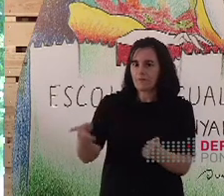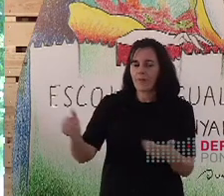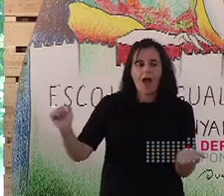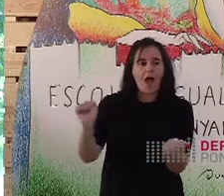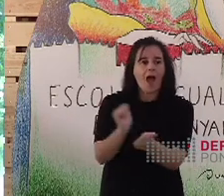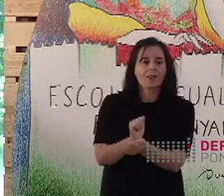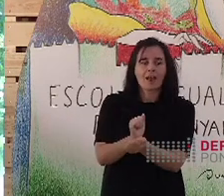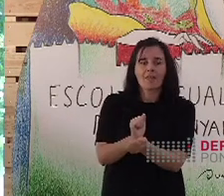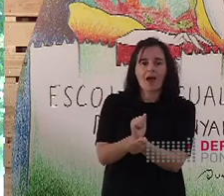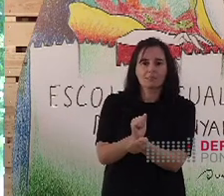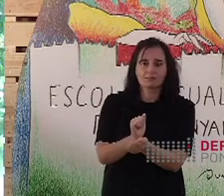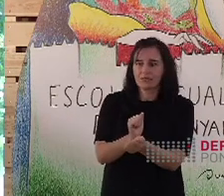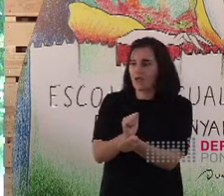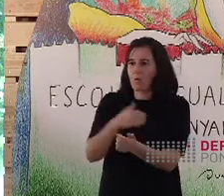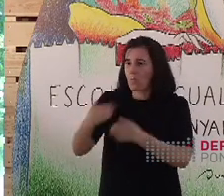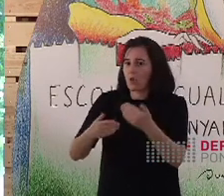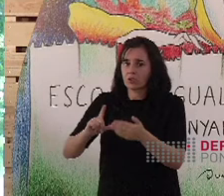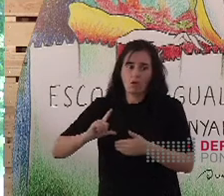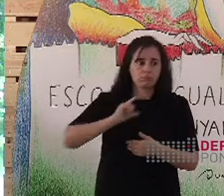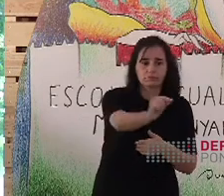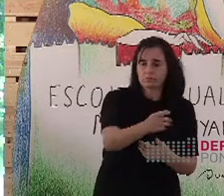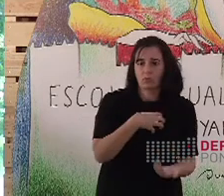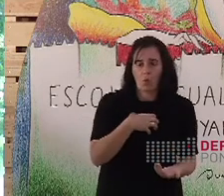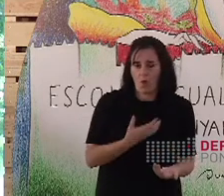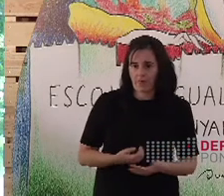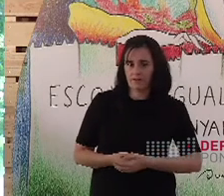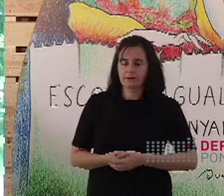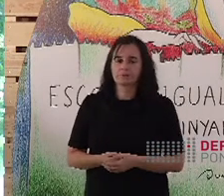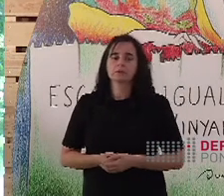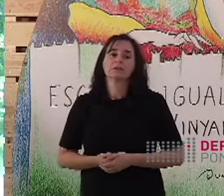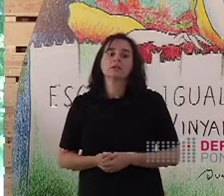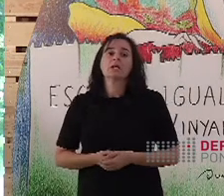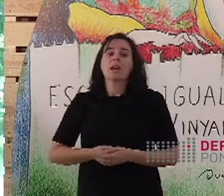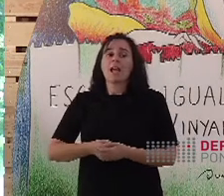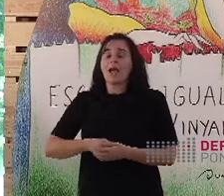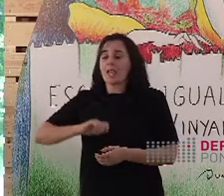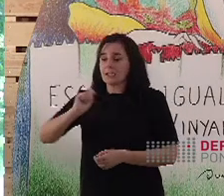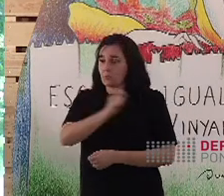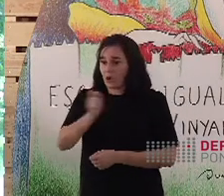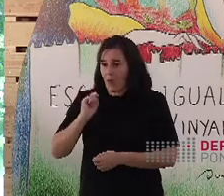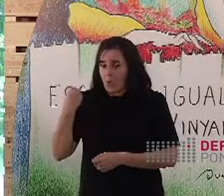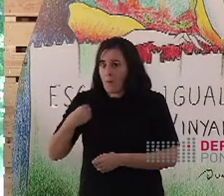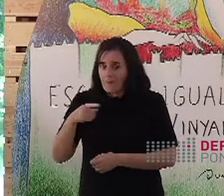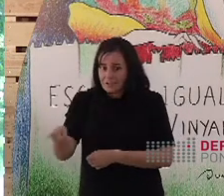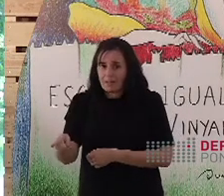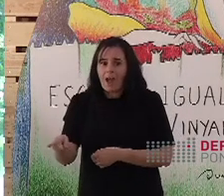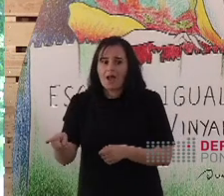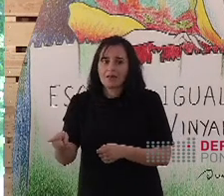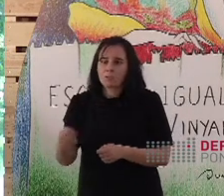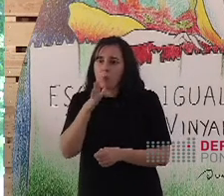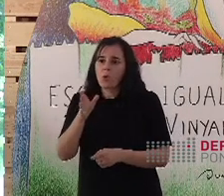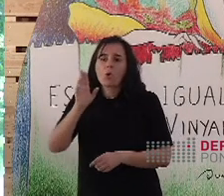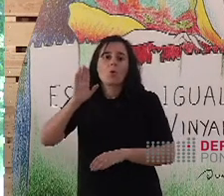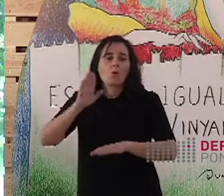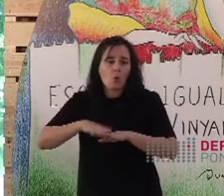sair deste proceso. A explotación inclúe derivada da prostitución, co cal aquí estamos